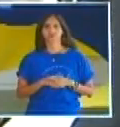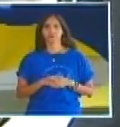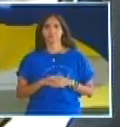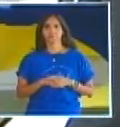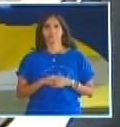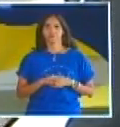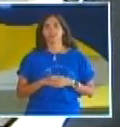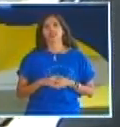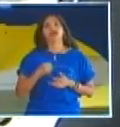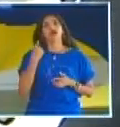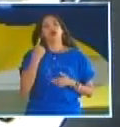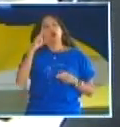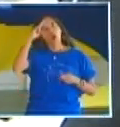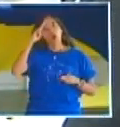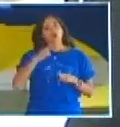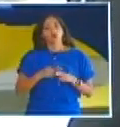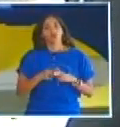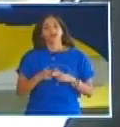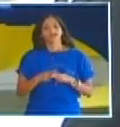Es un honor